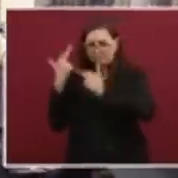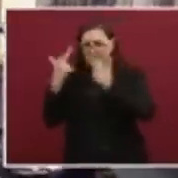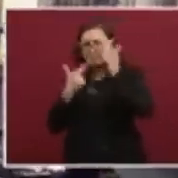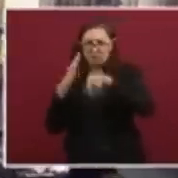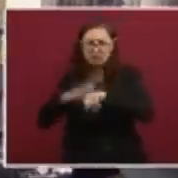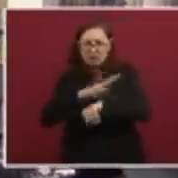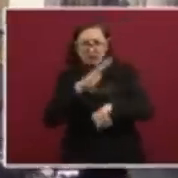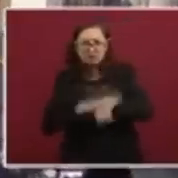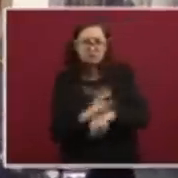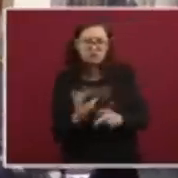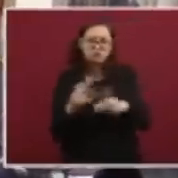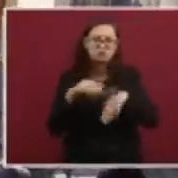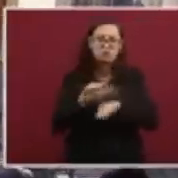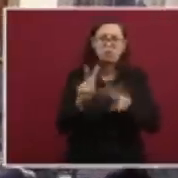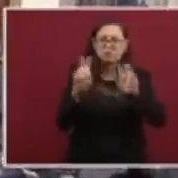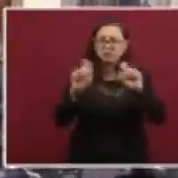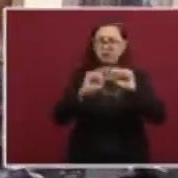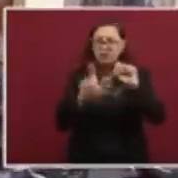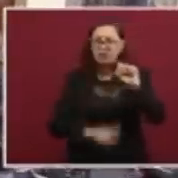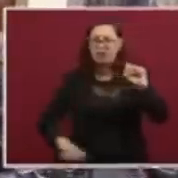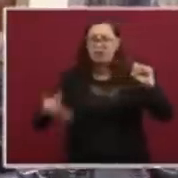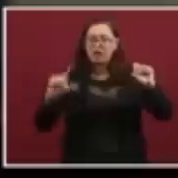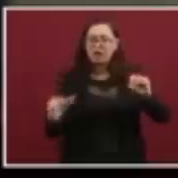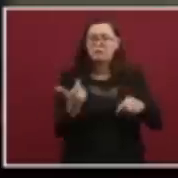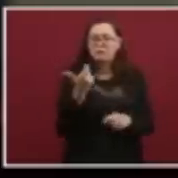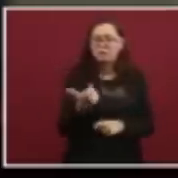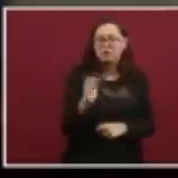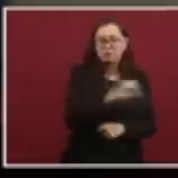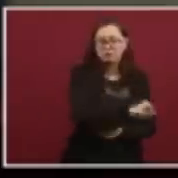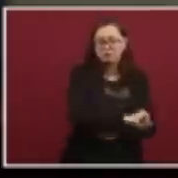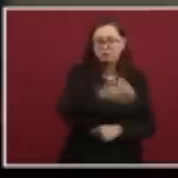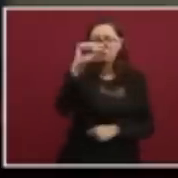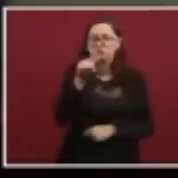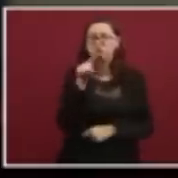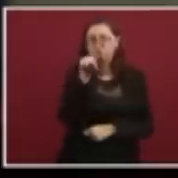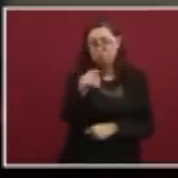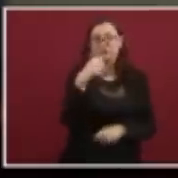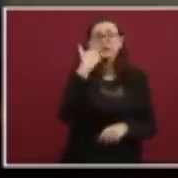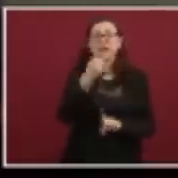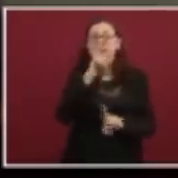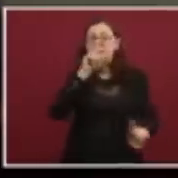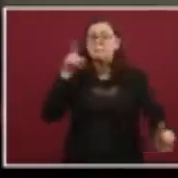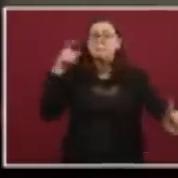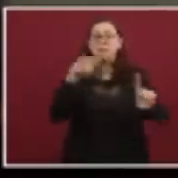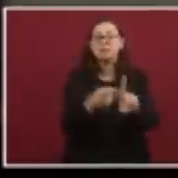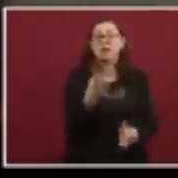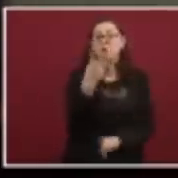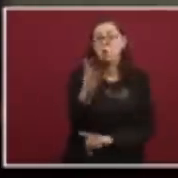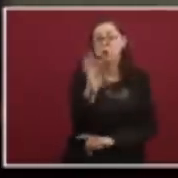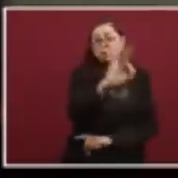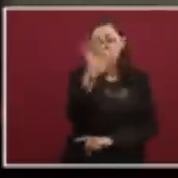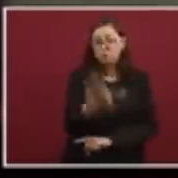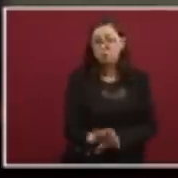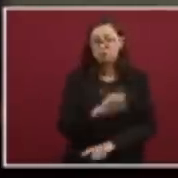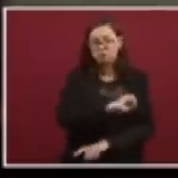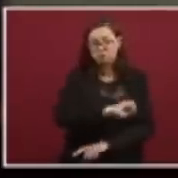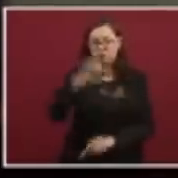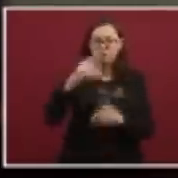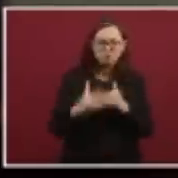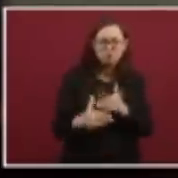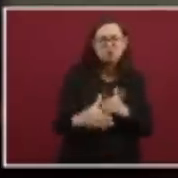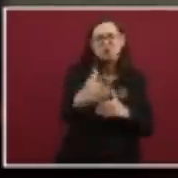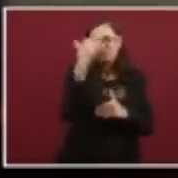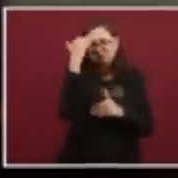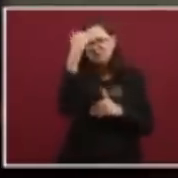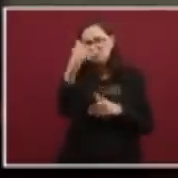al crecimiento. Sabemos que su meta es del 4% y usted también ha dicho que queda tiempo todavía para